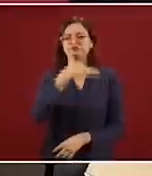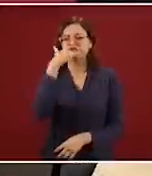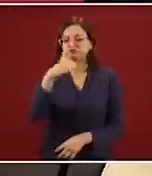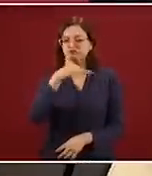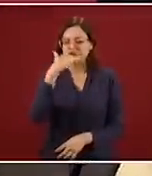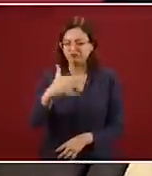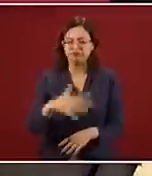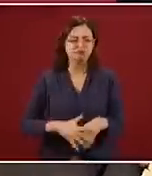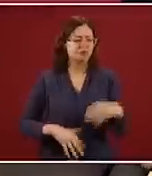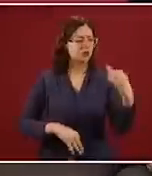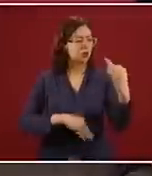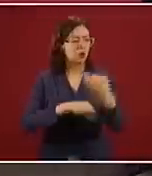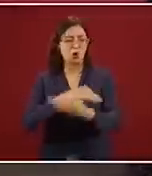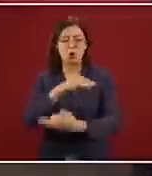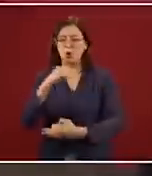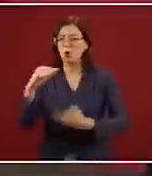todo,